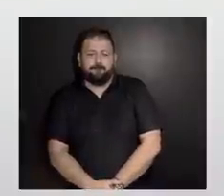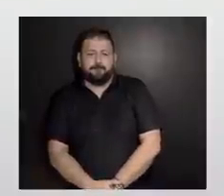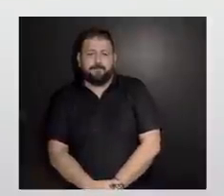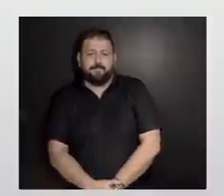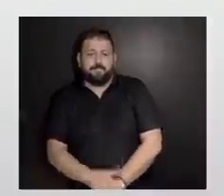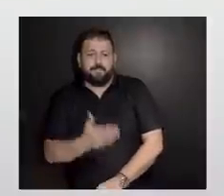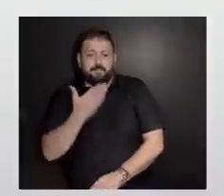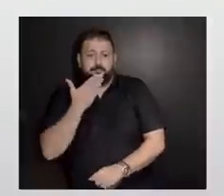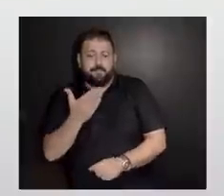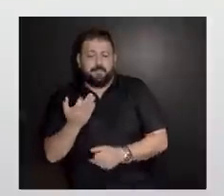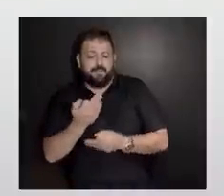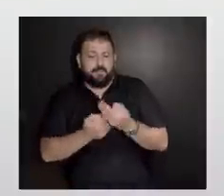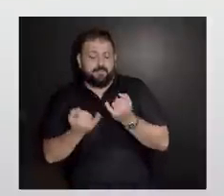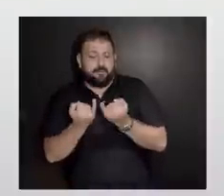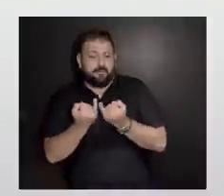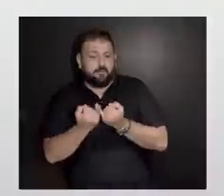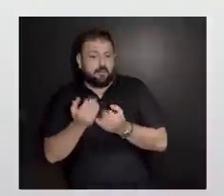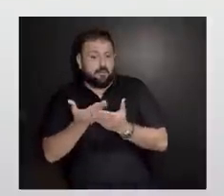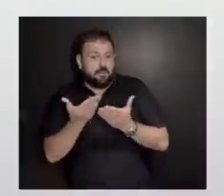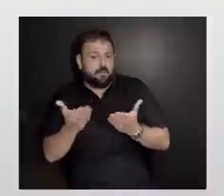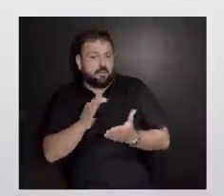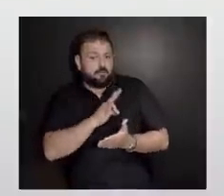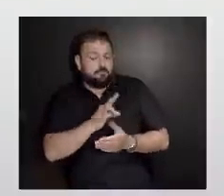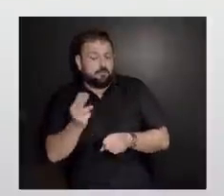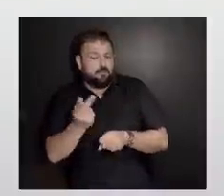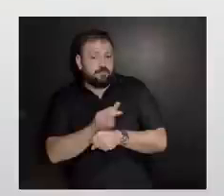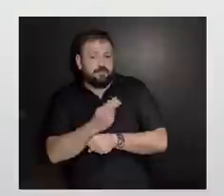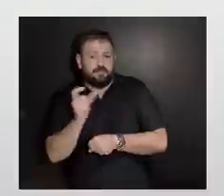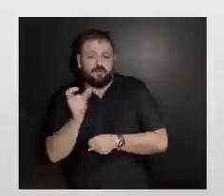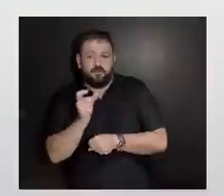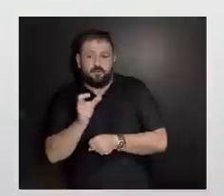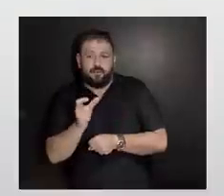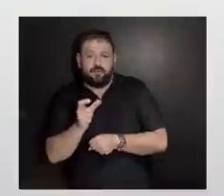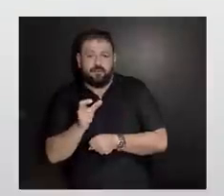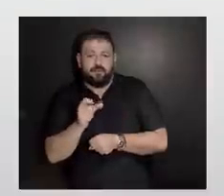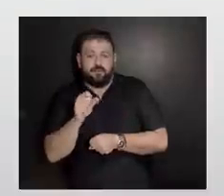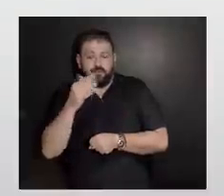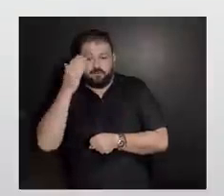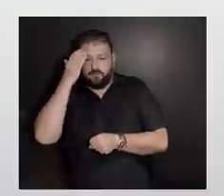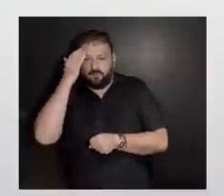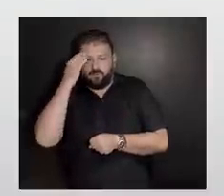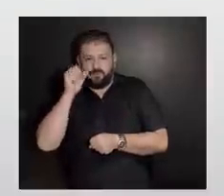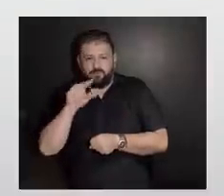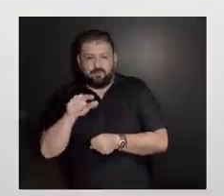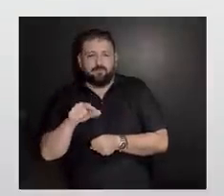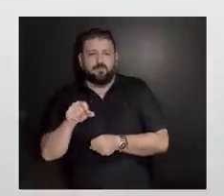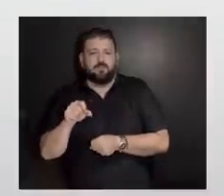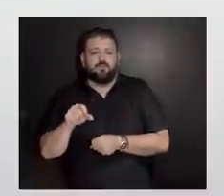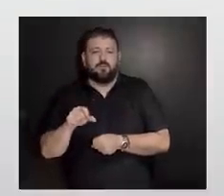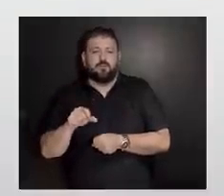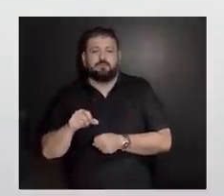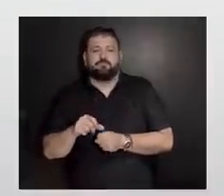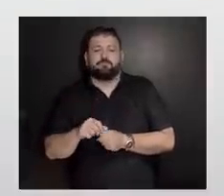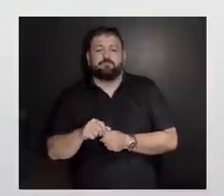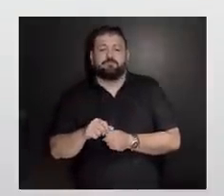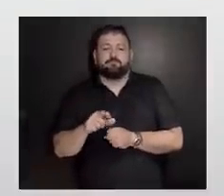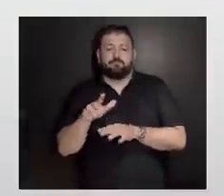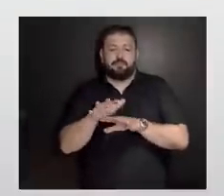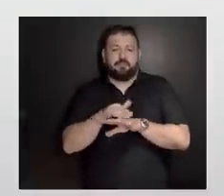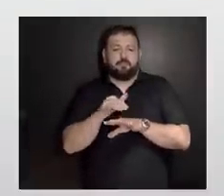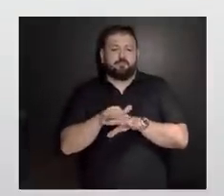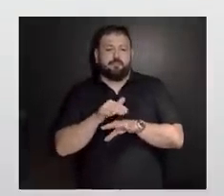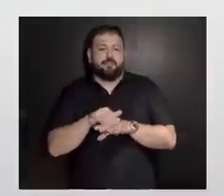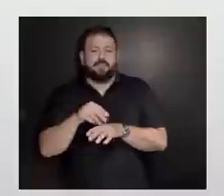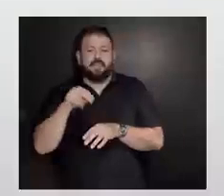Muy bien, ya a largo plazo lo que puede pasar es que son pues las que conocemos como neuropatías. Aquí